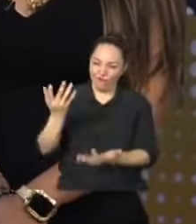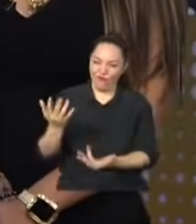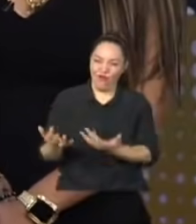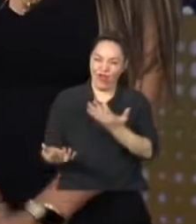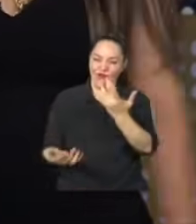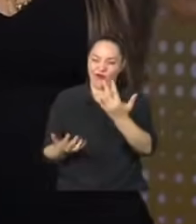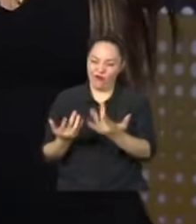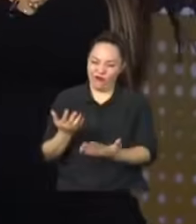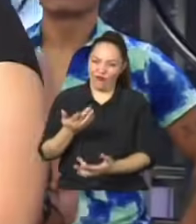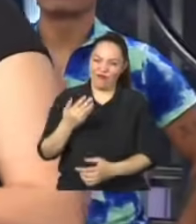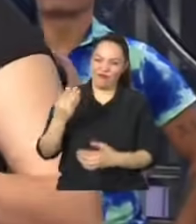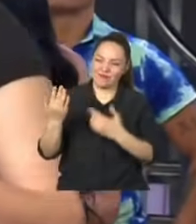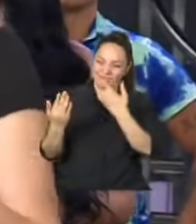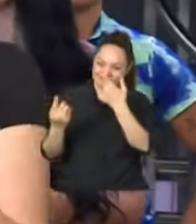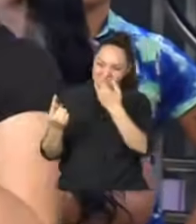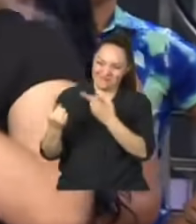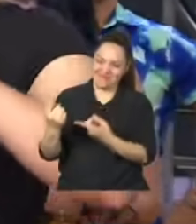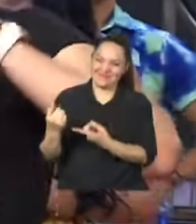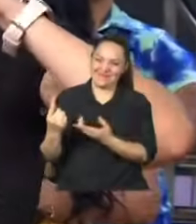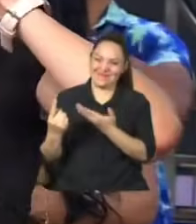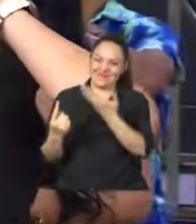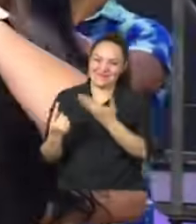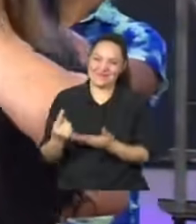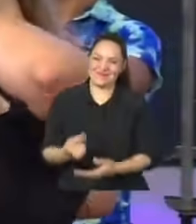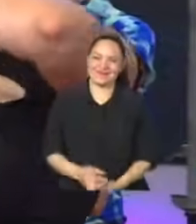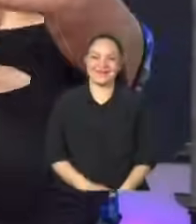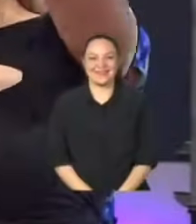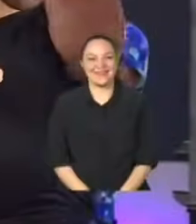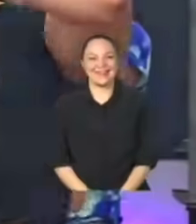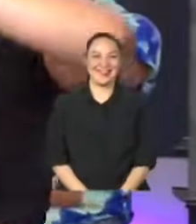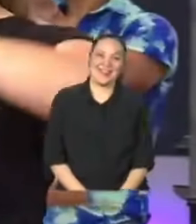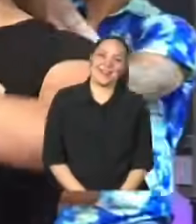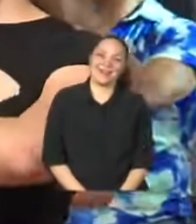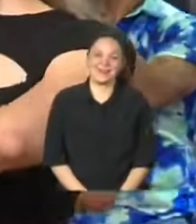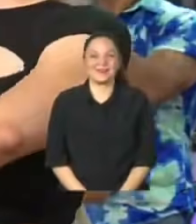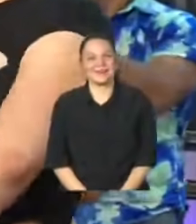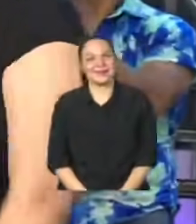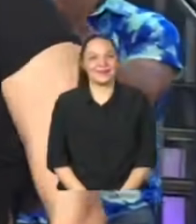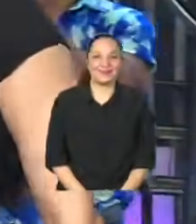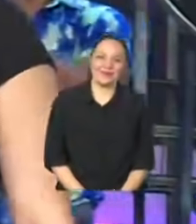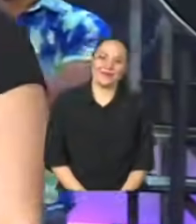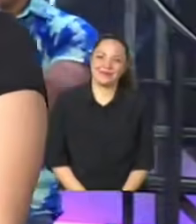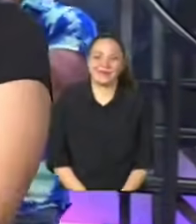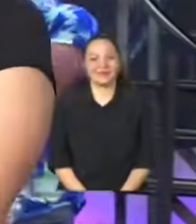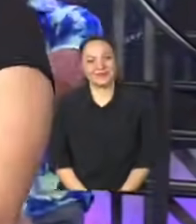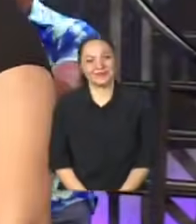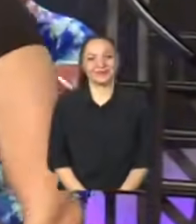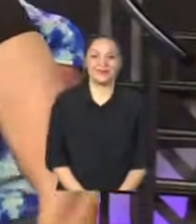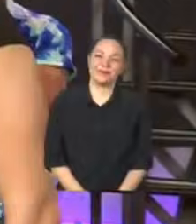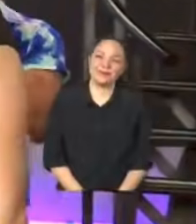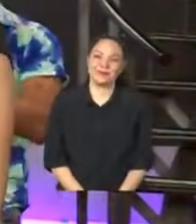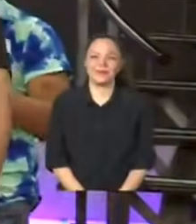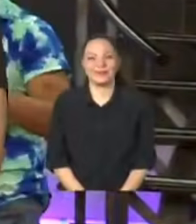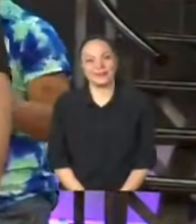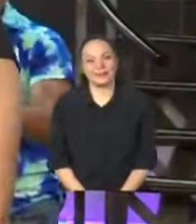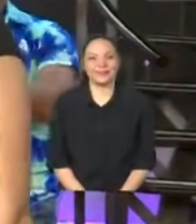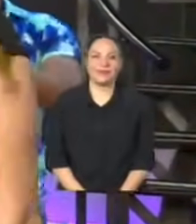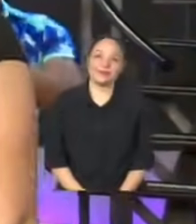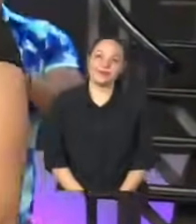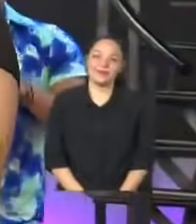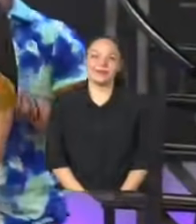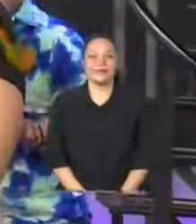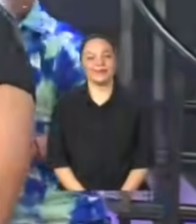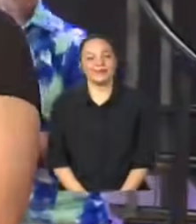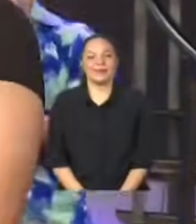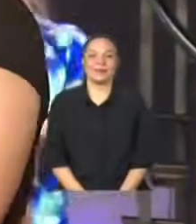más. ¡Llama más! ¡Llama más! Ahora, aquí, ustedes que están allá atrás